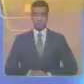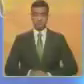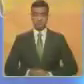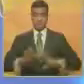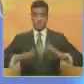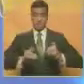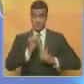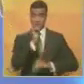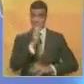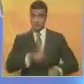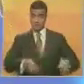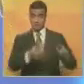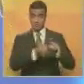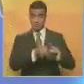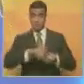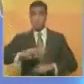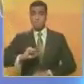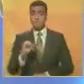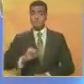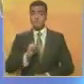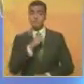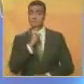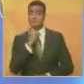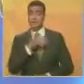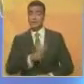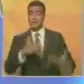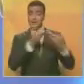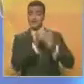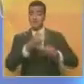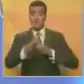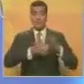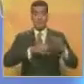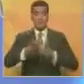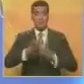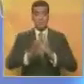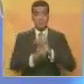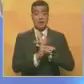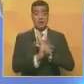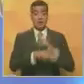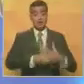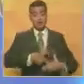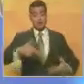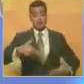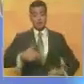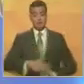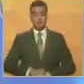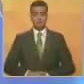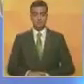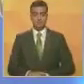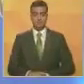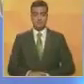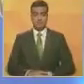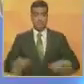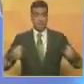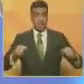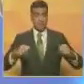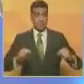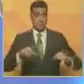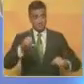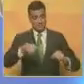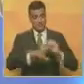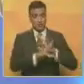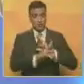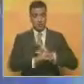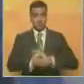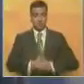Un funcionario de la policía de Latillo fue asesinado la noche de este jueves para despojarlo de su arma de reglamento y moto en la avenida Cuartel de